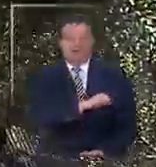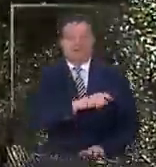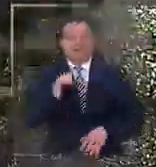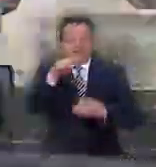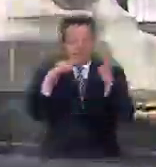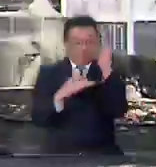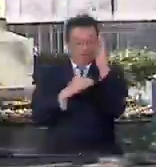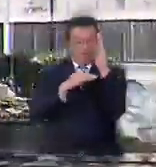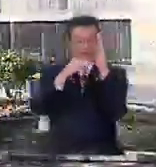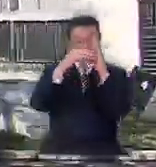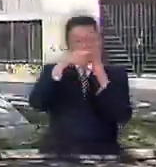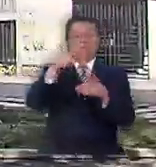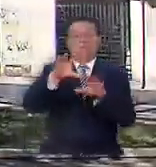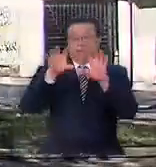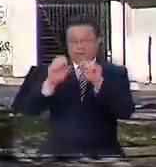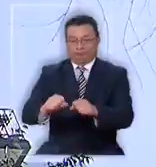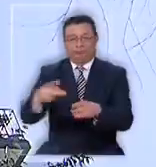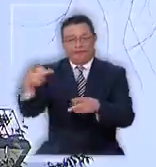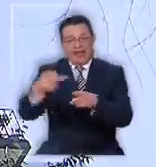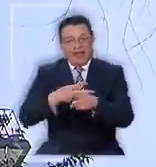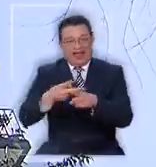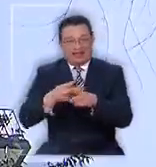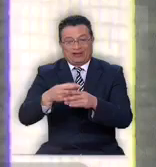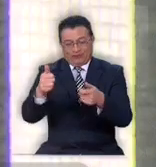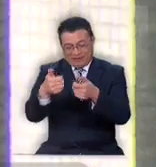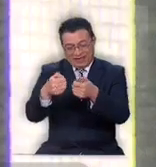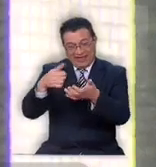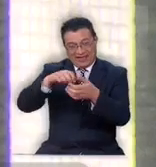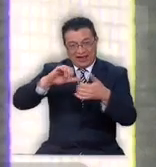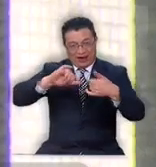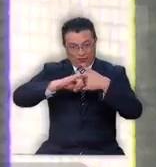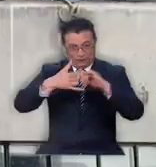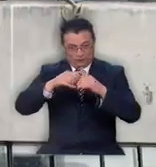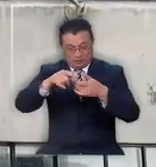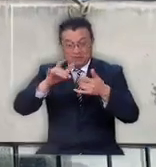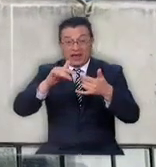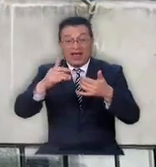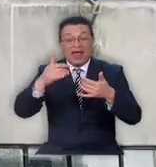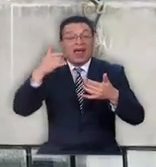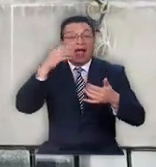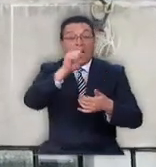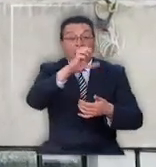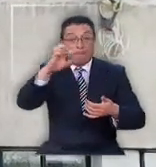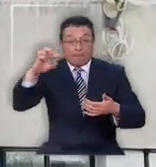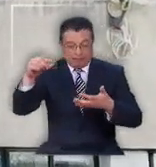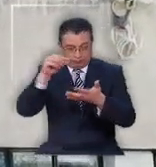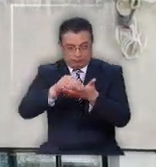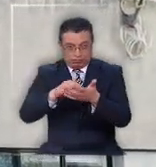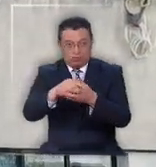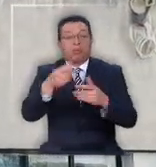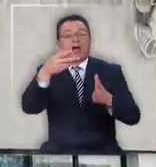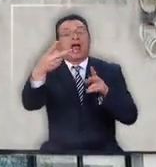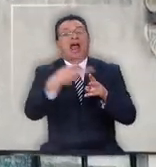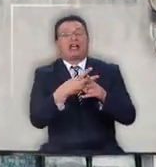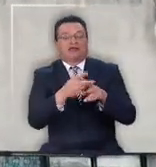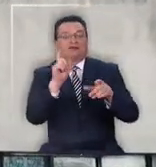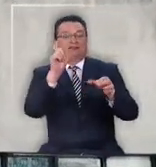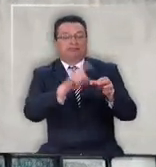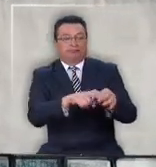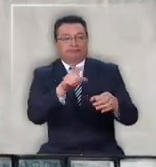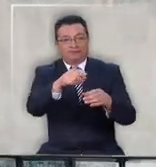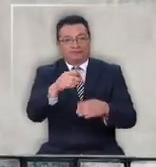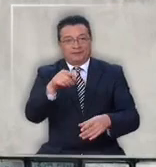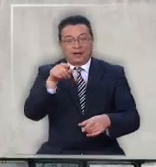Airbnb contactaron este departamento en la esquina de Santo Domingo con Mosqueto, enfrente del Museo de Bellas Artes, y en ese